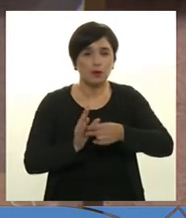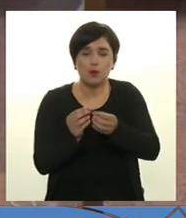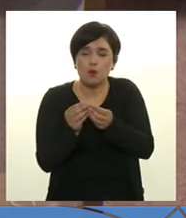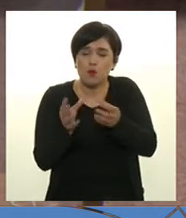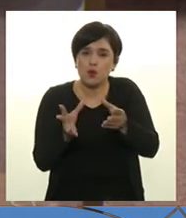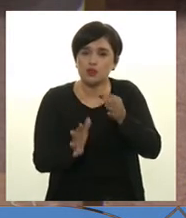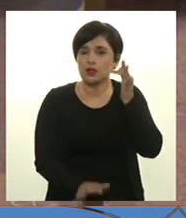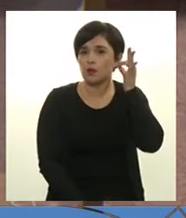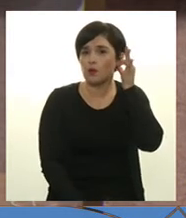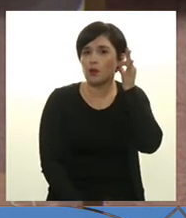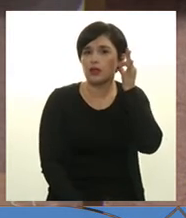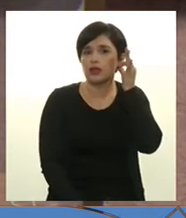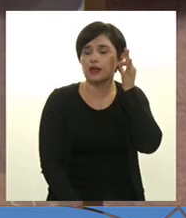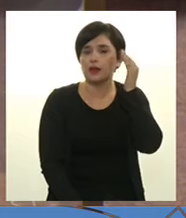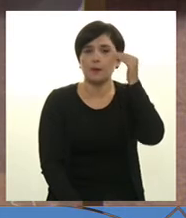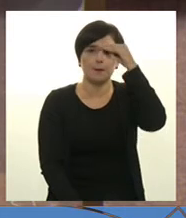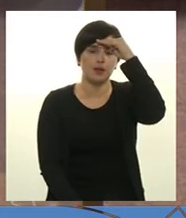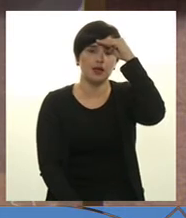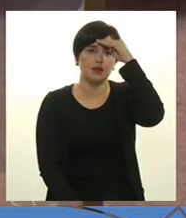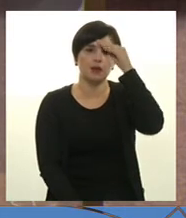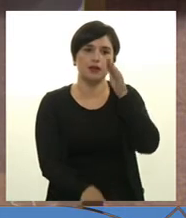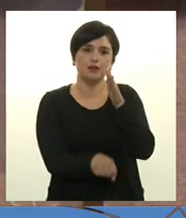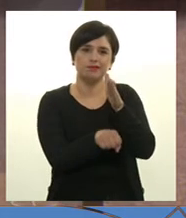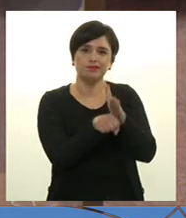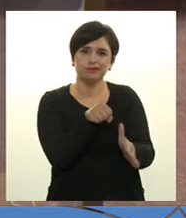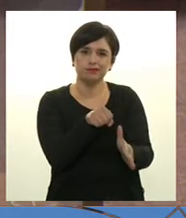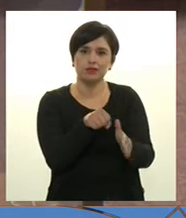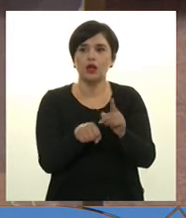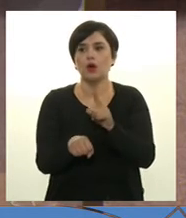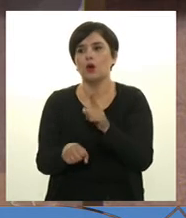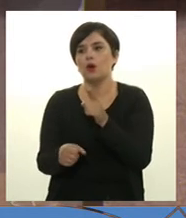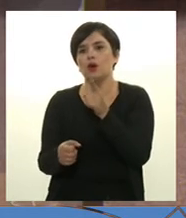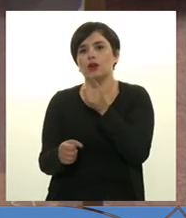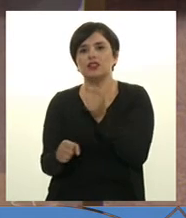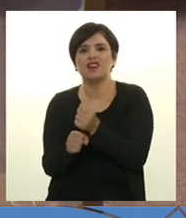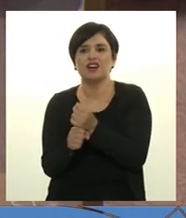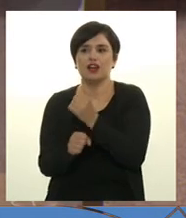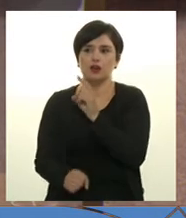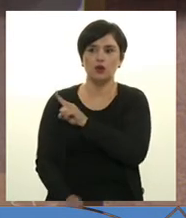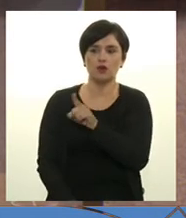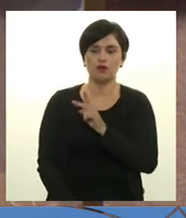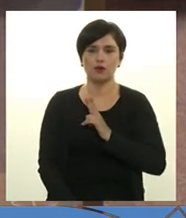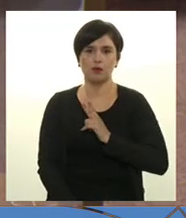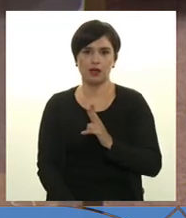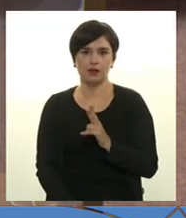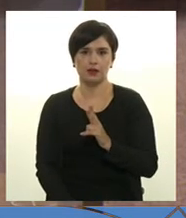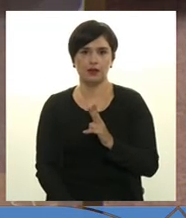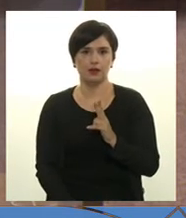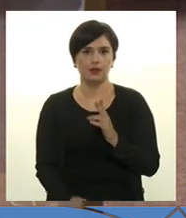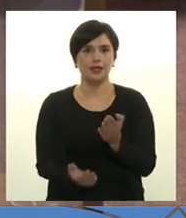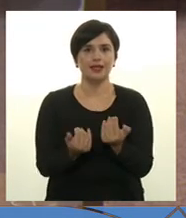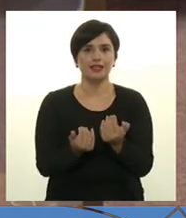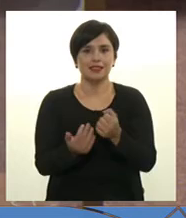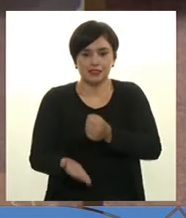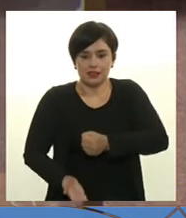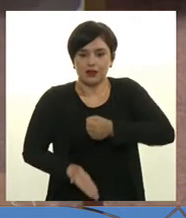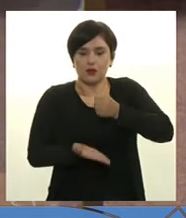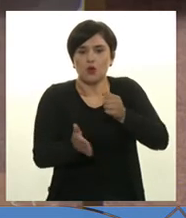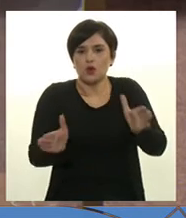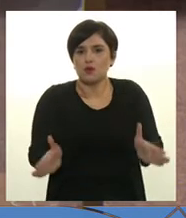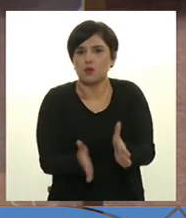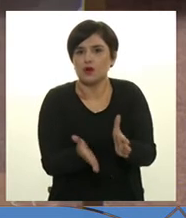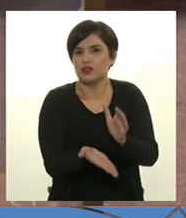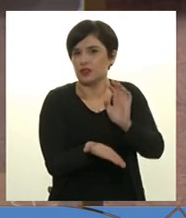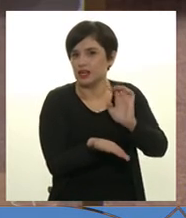desvinculada en sus empleos y obligadas a trabajar en la informalidad deben provenir de un fuerte estímulo fiscal que mejore